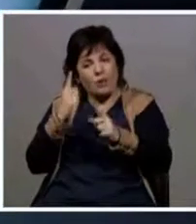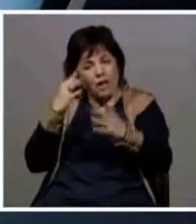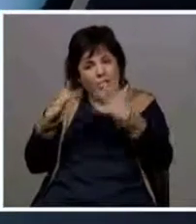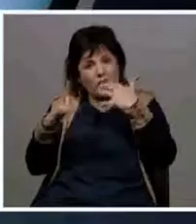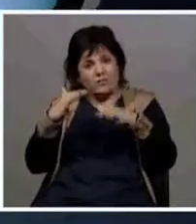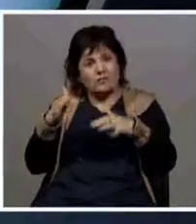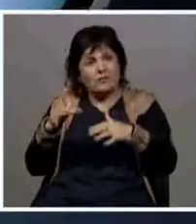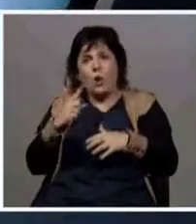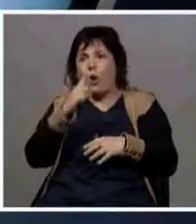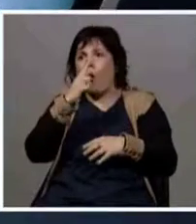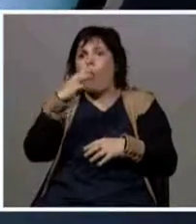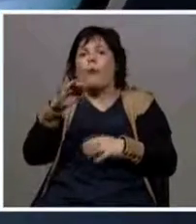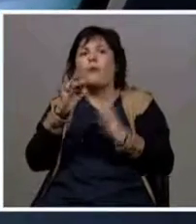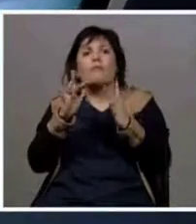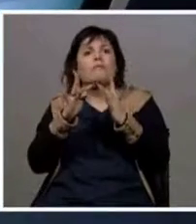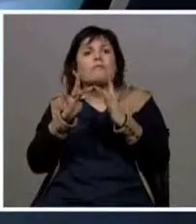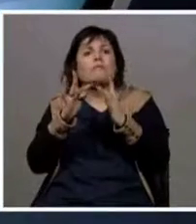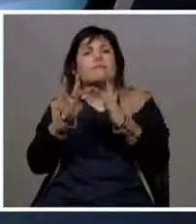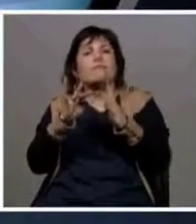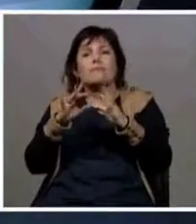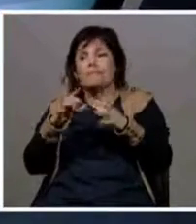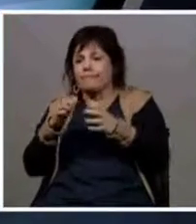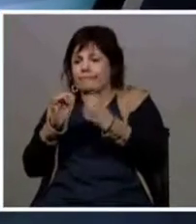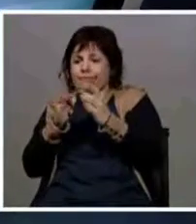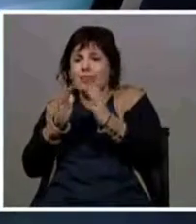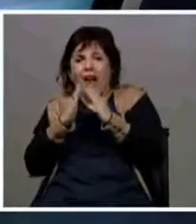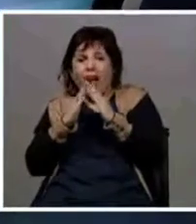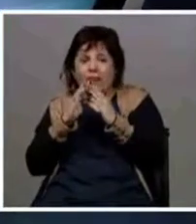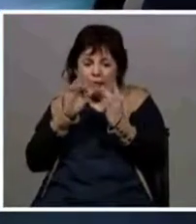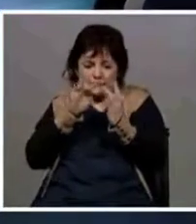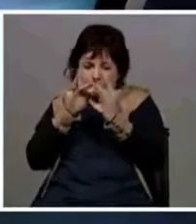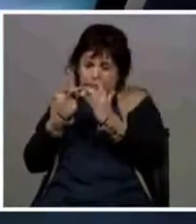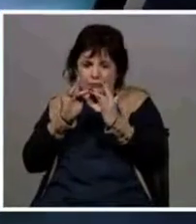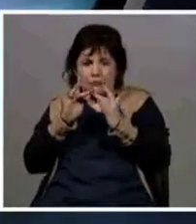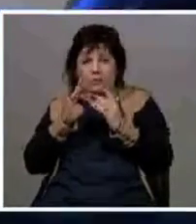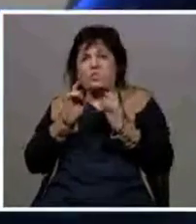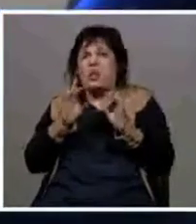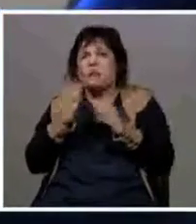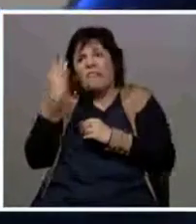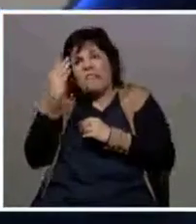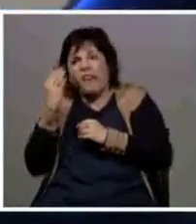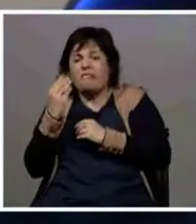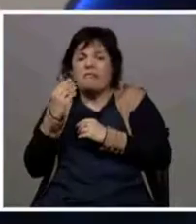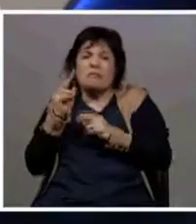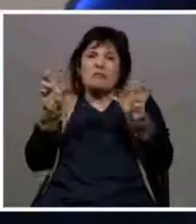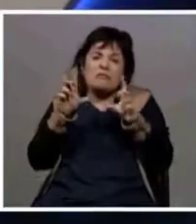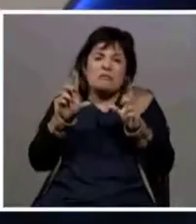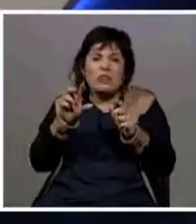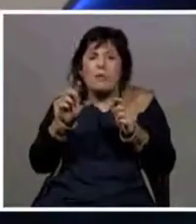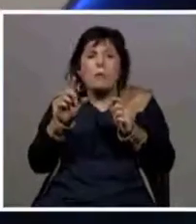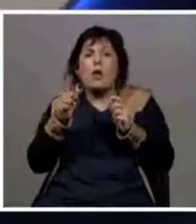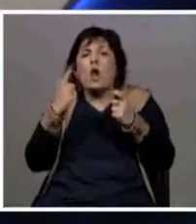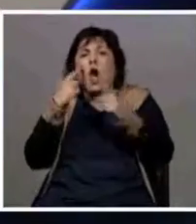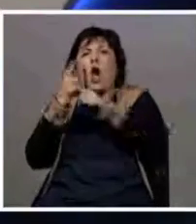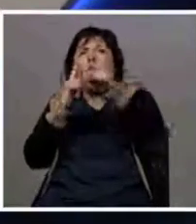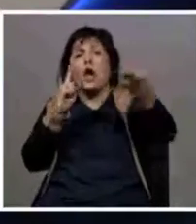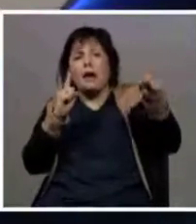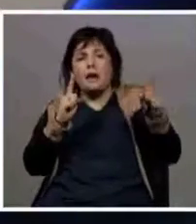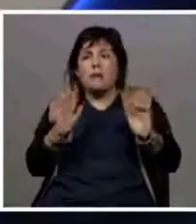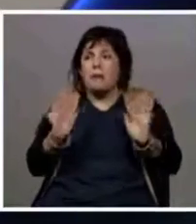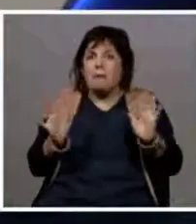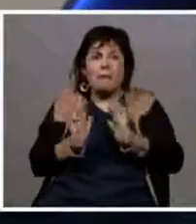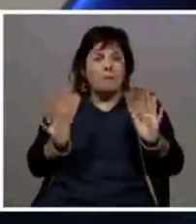es el único vínculo que tienen con el mundo social más allá del hogar son las redes sociales la ventana es la televisión es lo que nos dicen